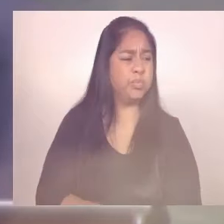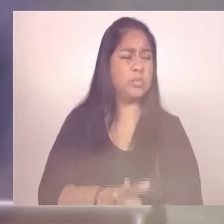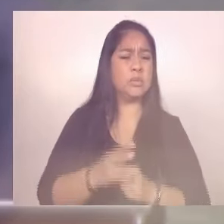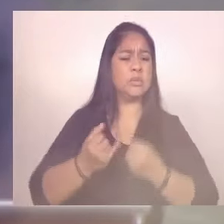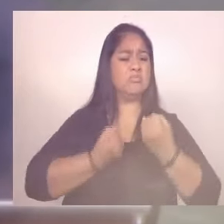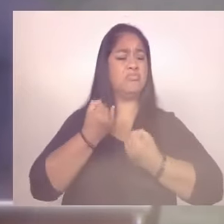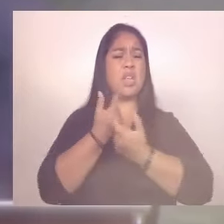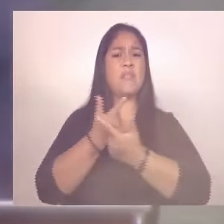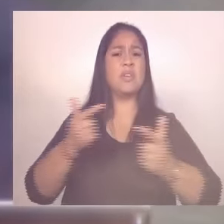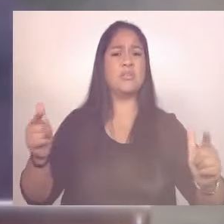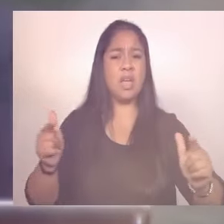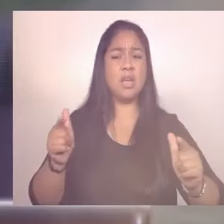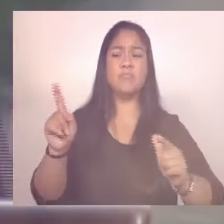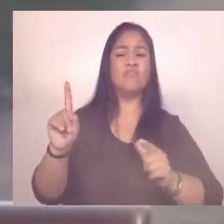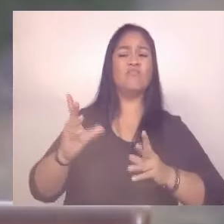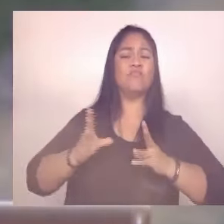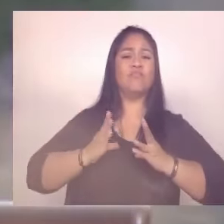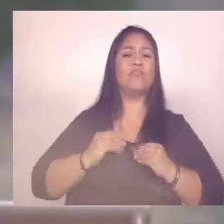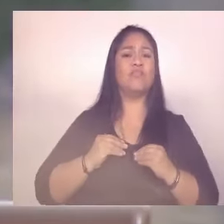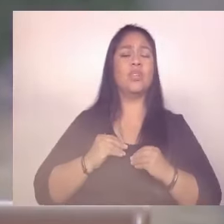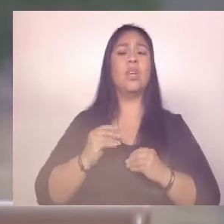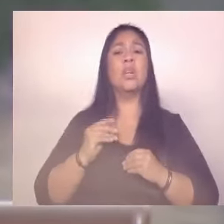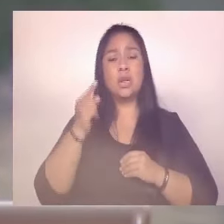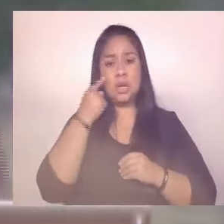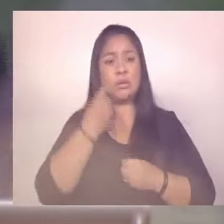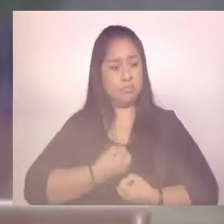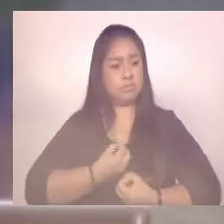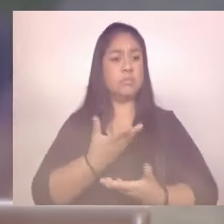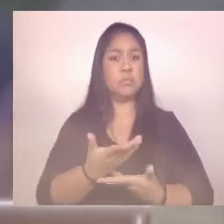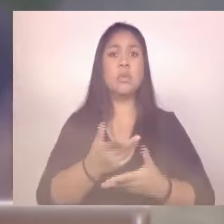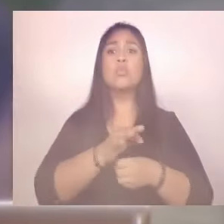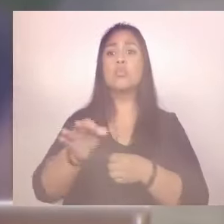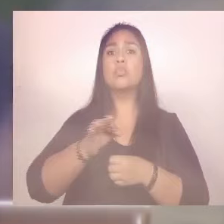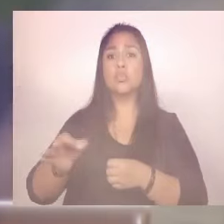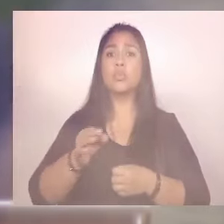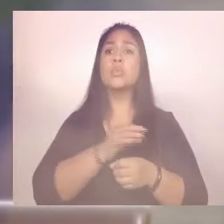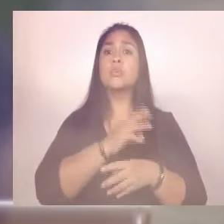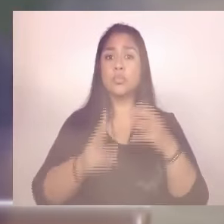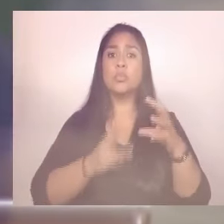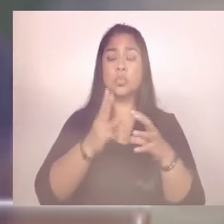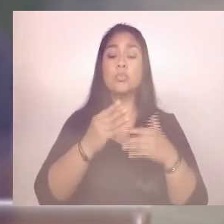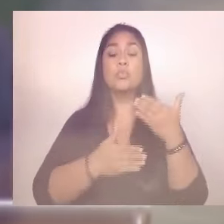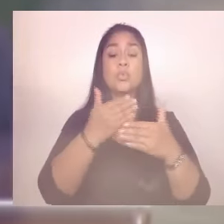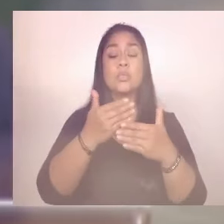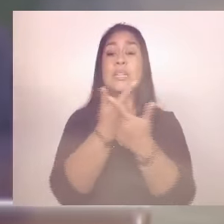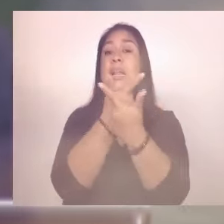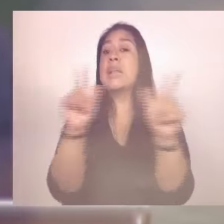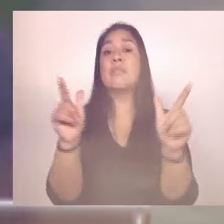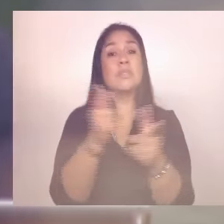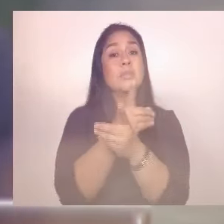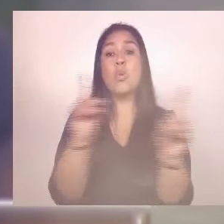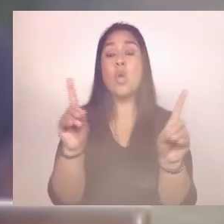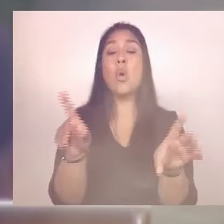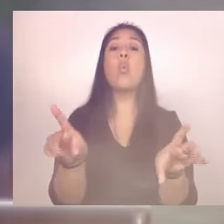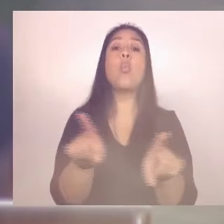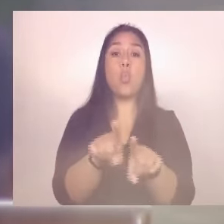las aspiraciones de libertad y justicia que expresan los pueblos del mundo mediante procesos libres y democráticos,